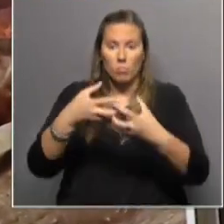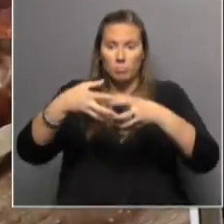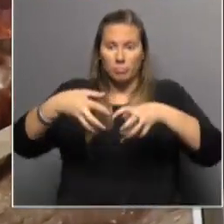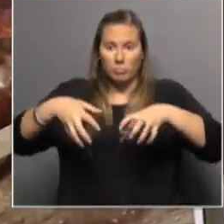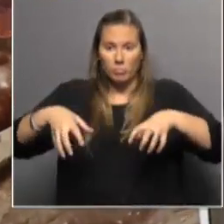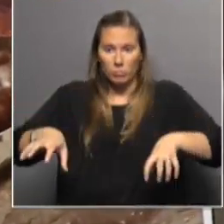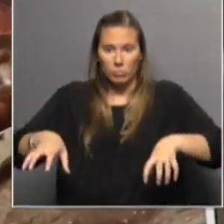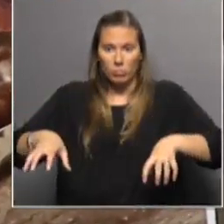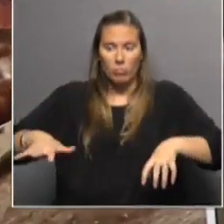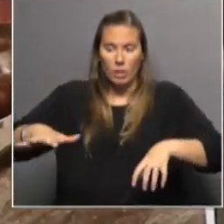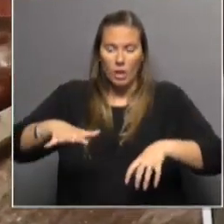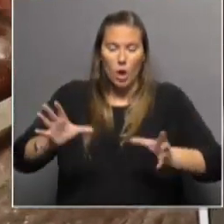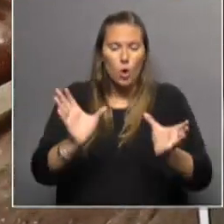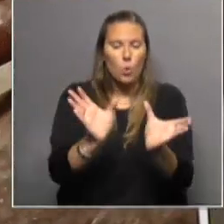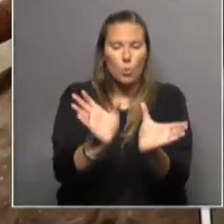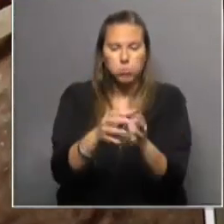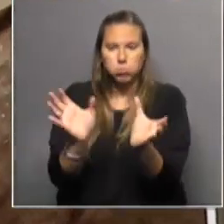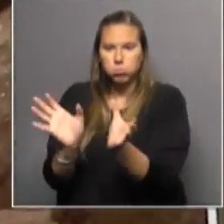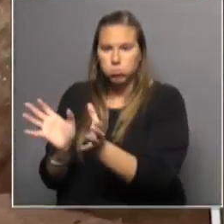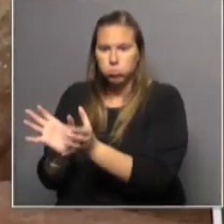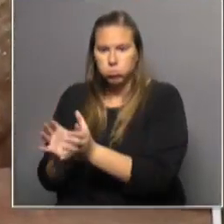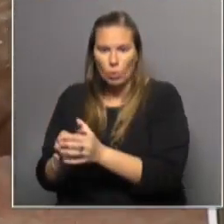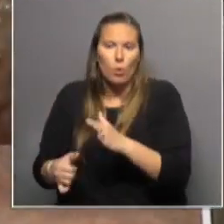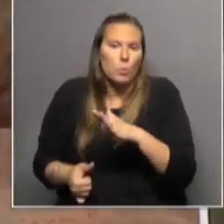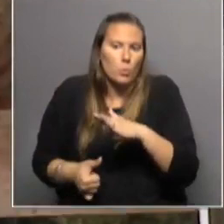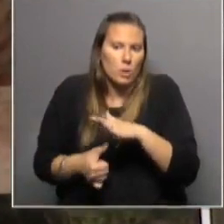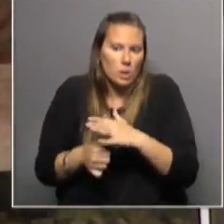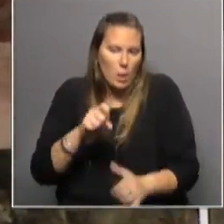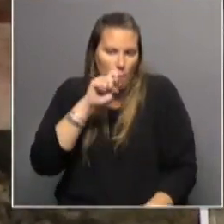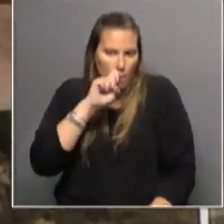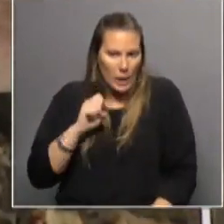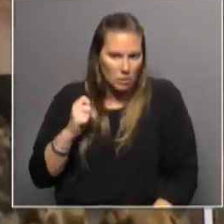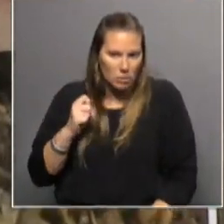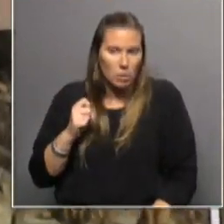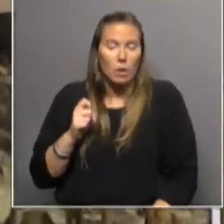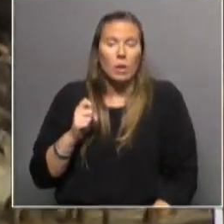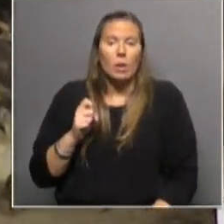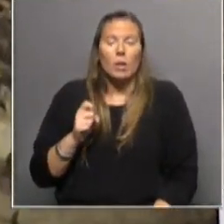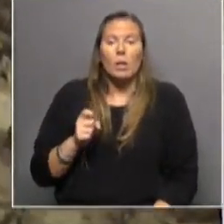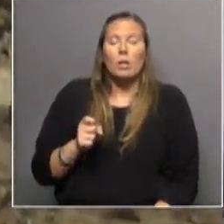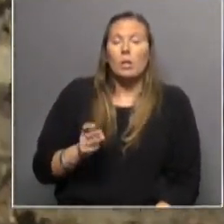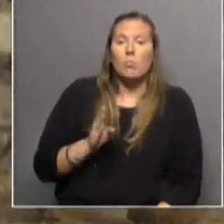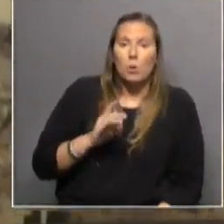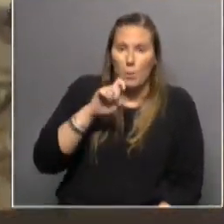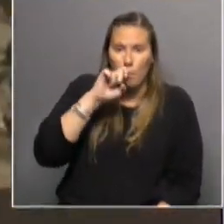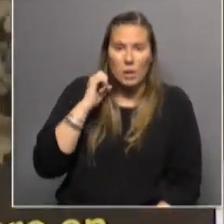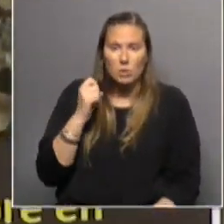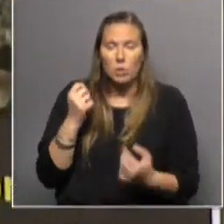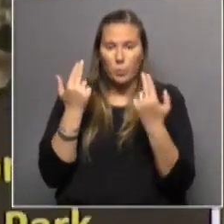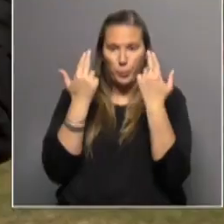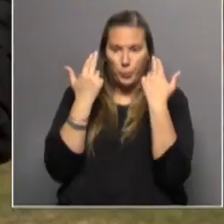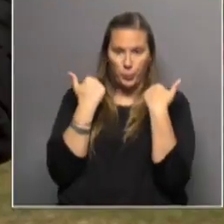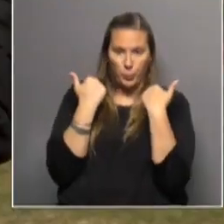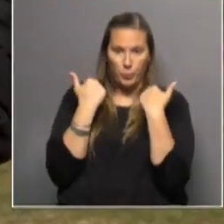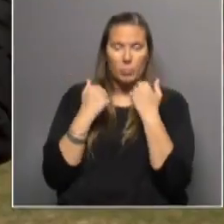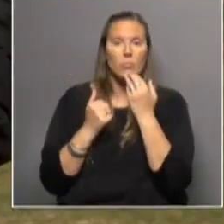arenes, en arenes, en grupos, con una jerarquía, con macho líder. Y hembras y machos bajo sus mandos, ¿no?